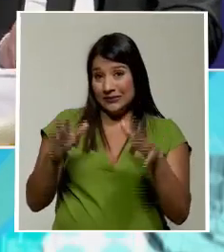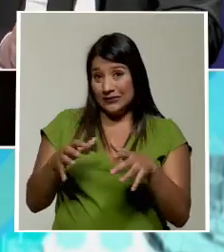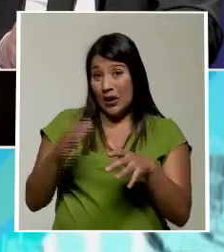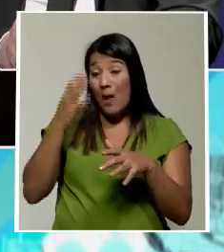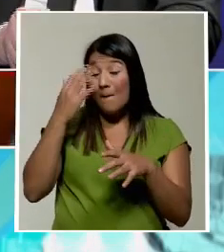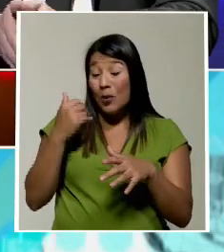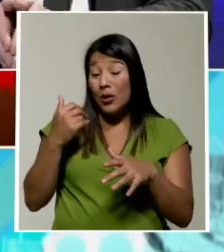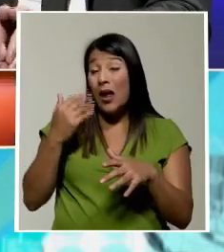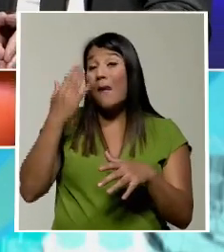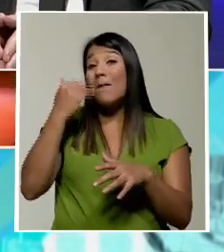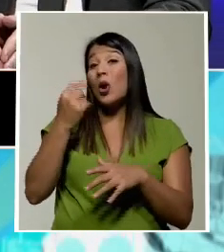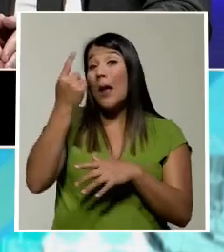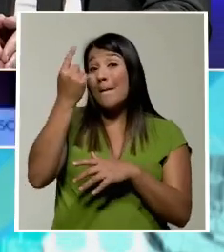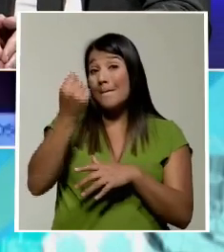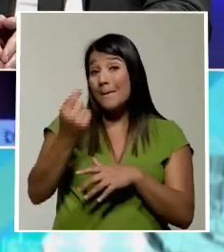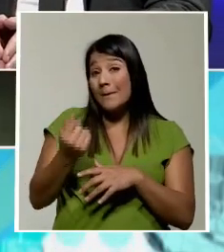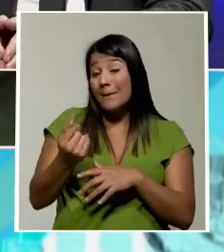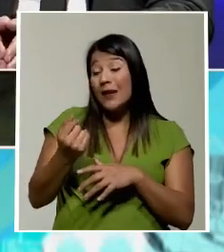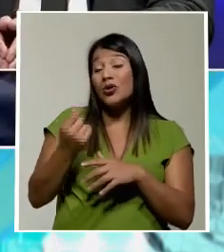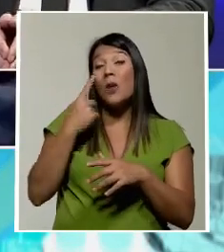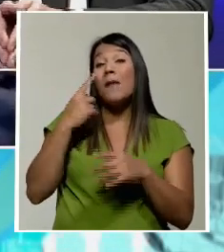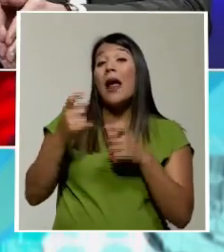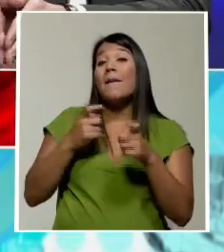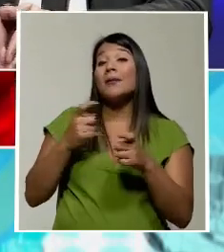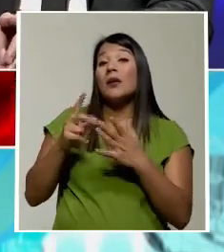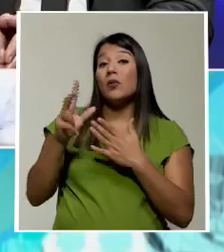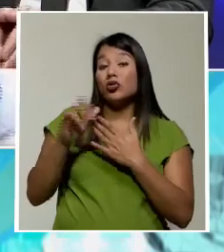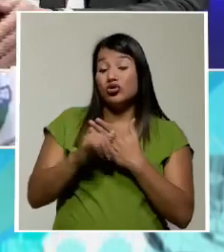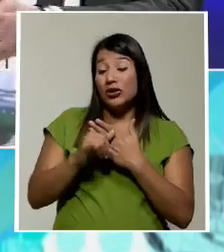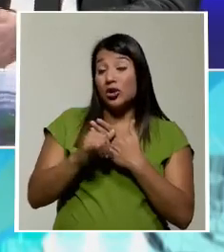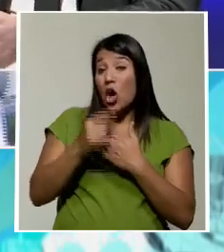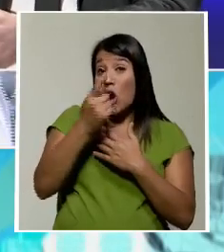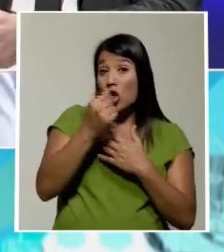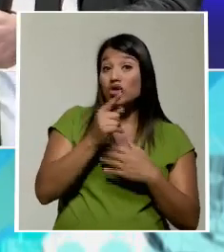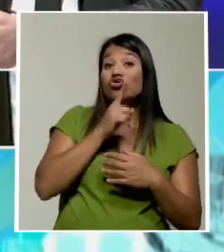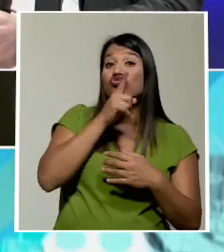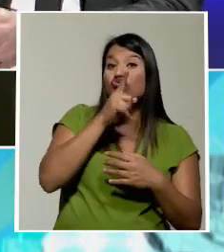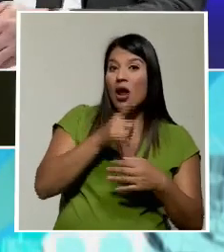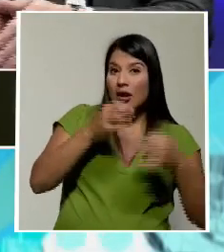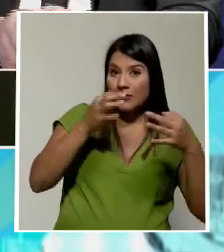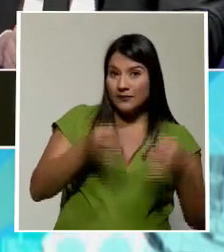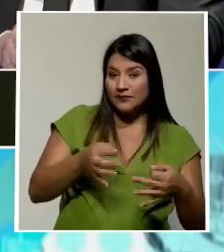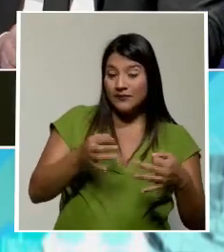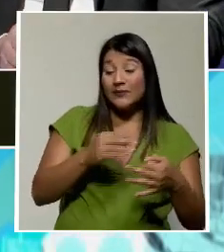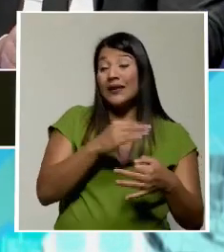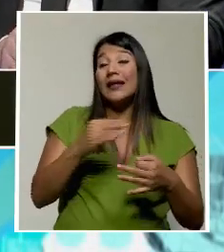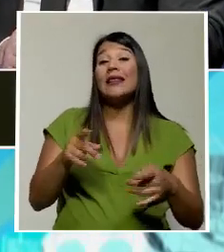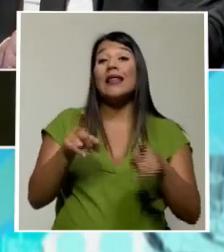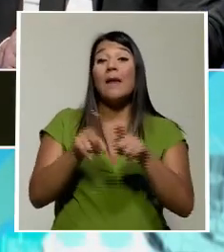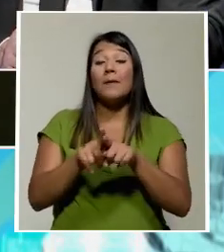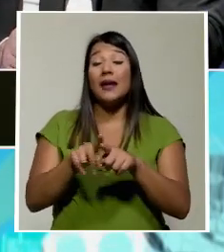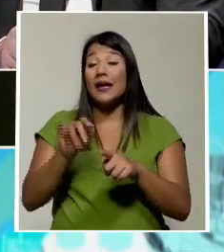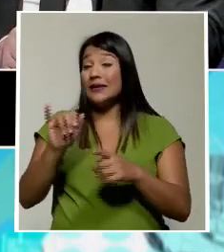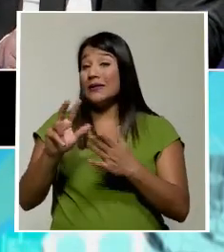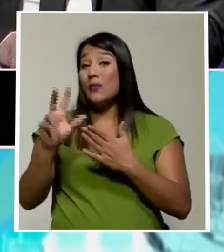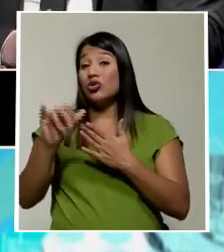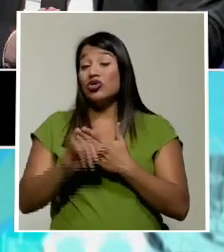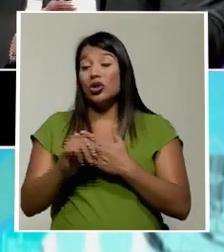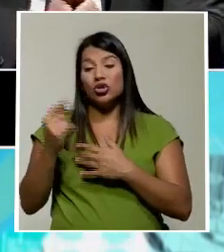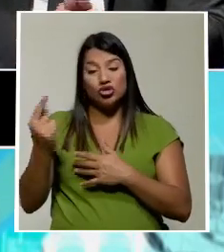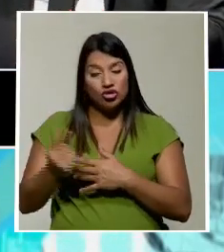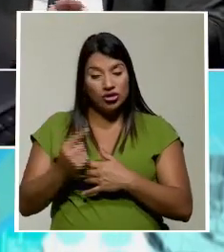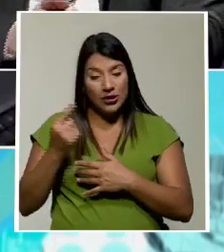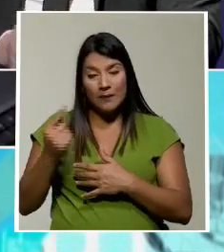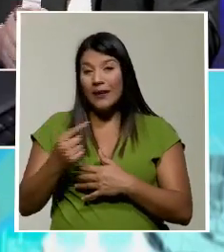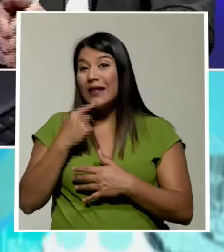los costos de administrar un proyecto son costos reales y legítimos. Y además, esto es un proyecto que siempre lo hemos dicho,